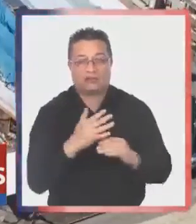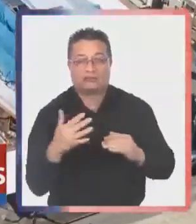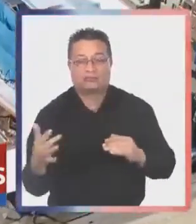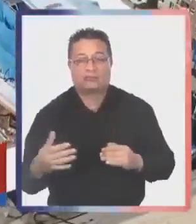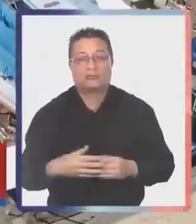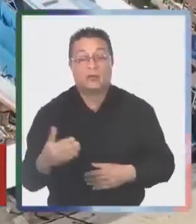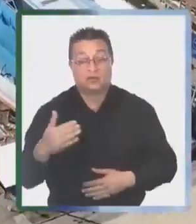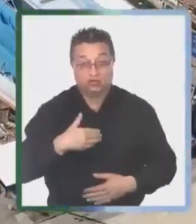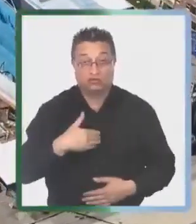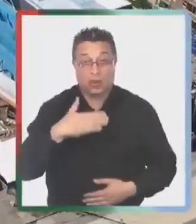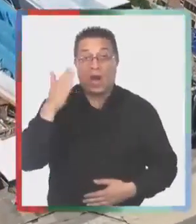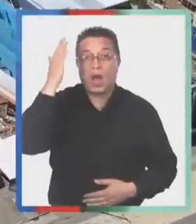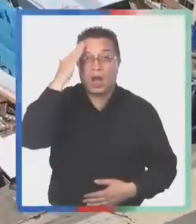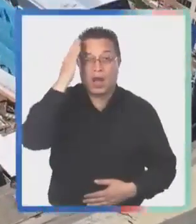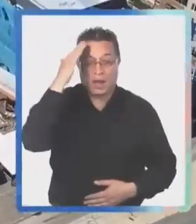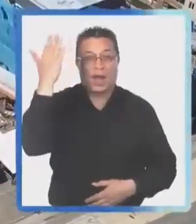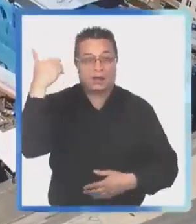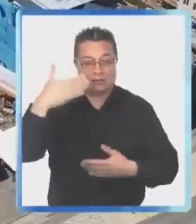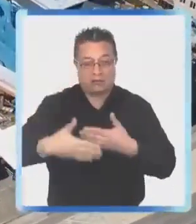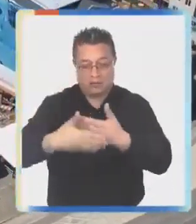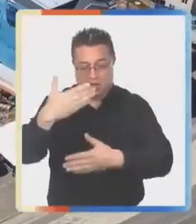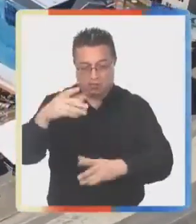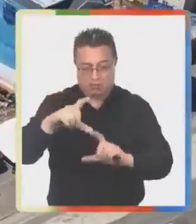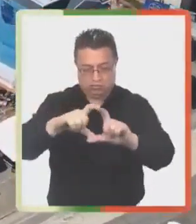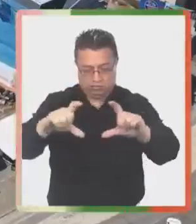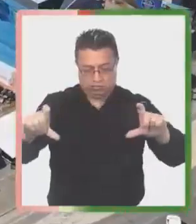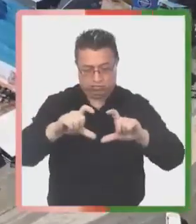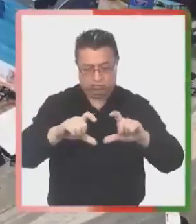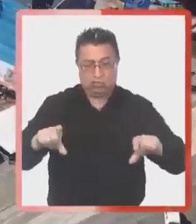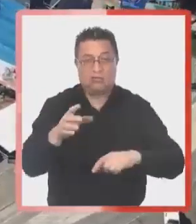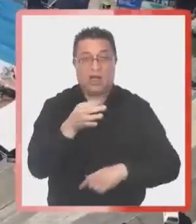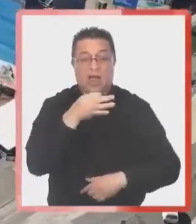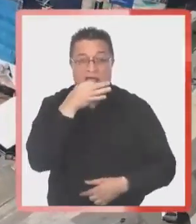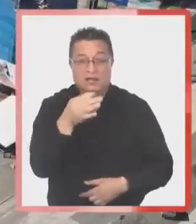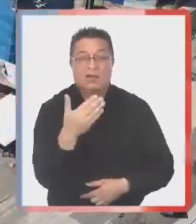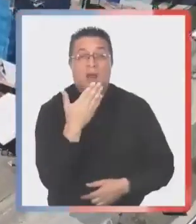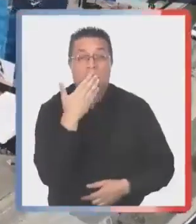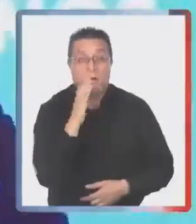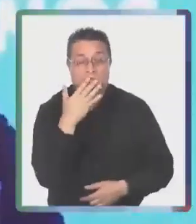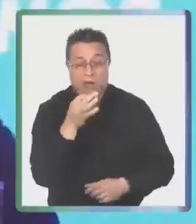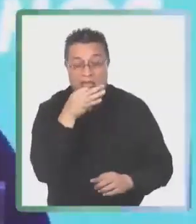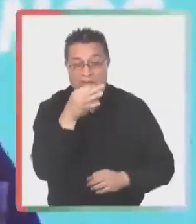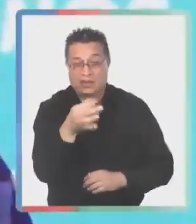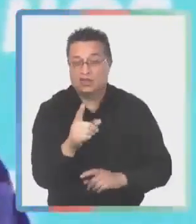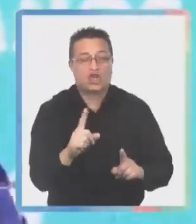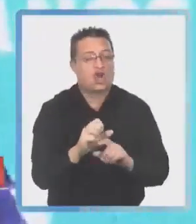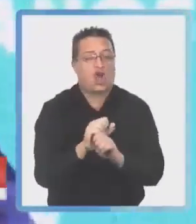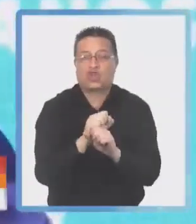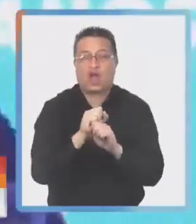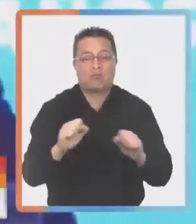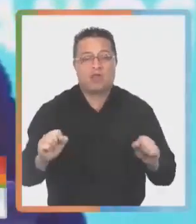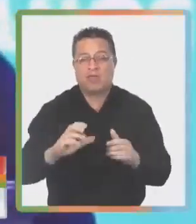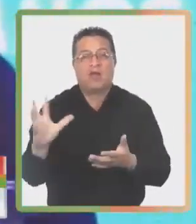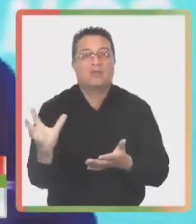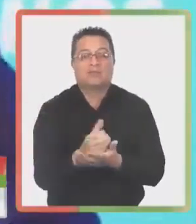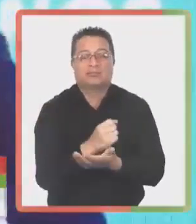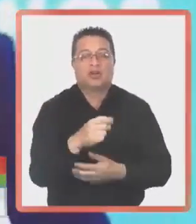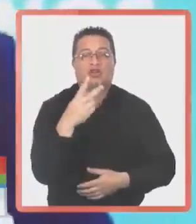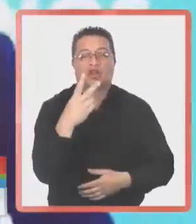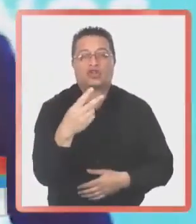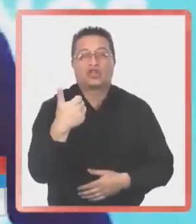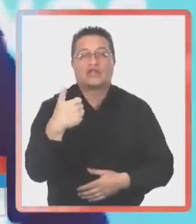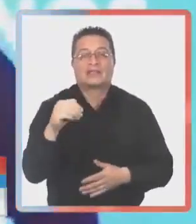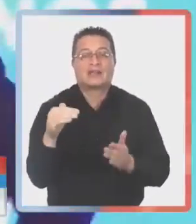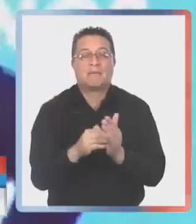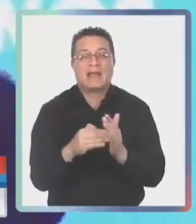4 años. Me acuerdo una portada de un diario que decía: expertos cuestionan la viabilidad de lograr la meta